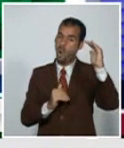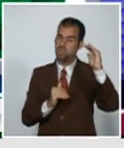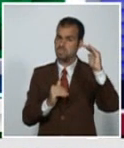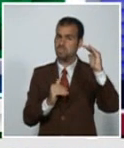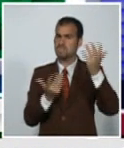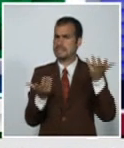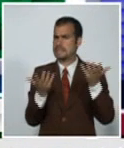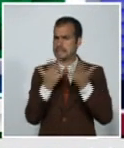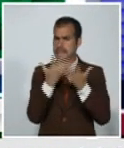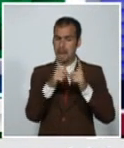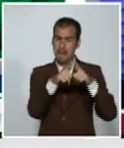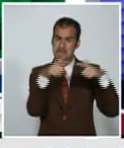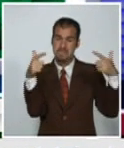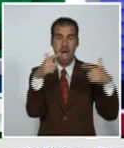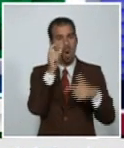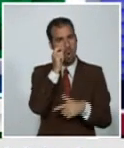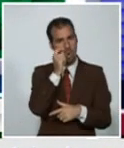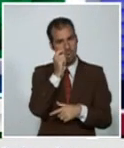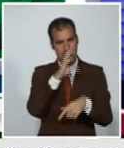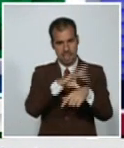el sexo masculino.